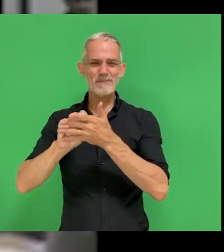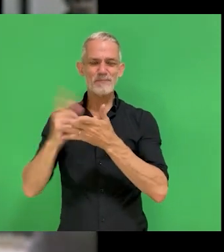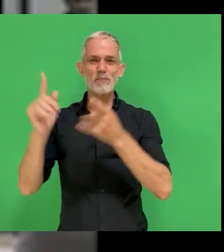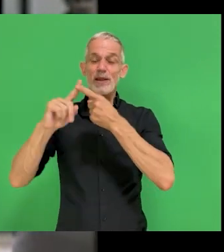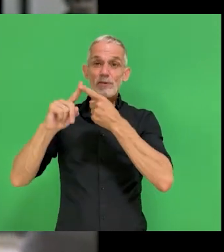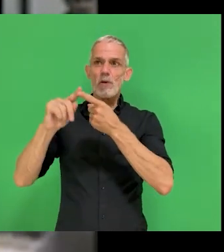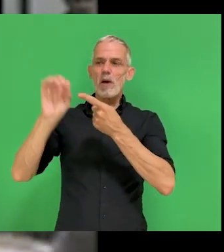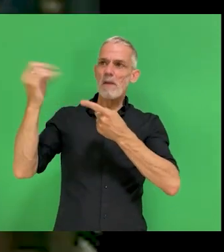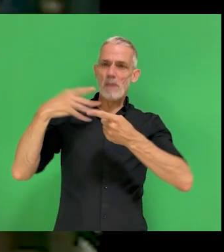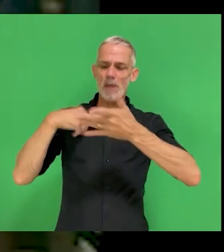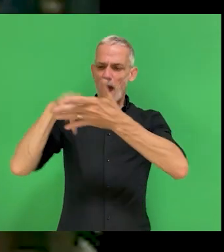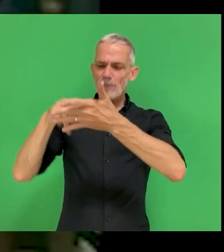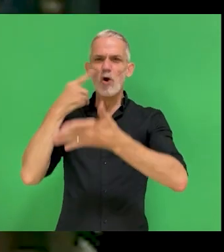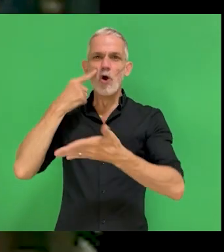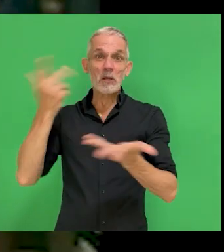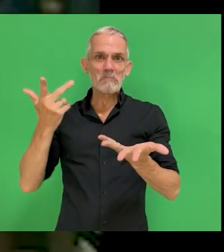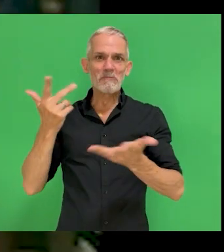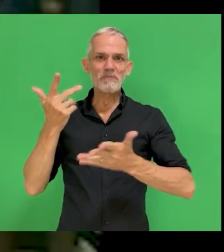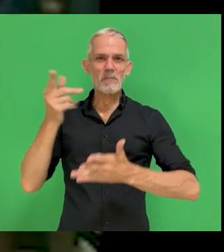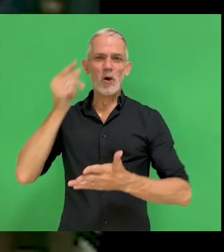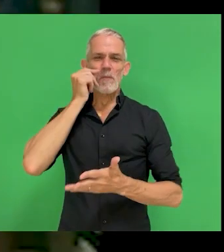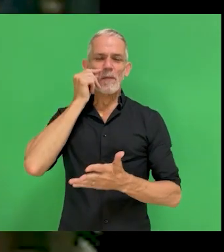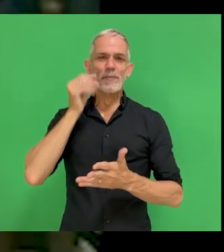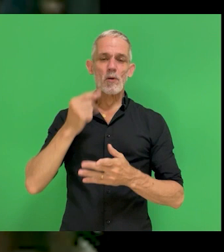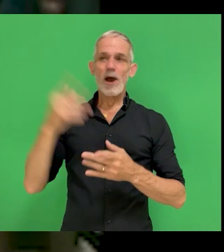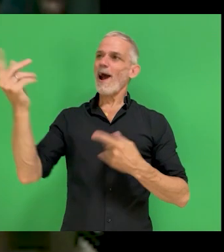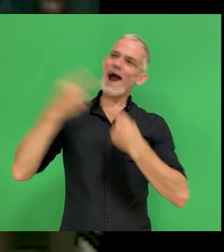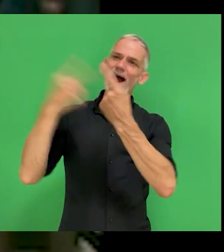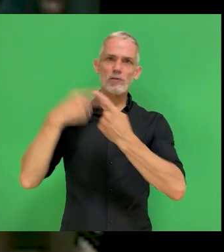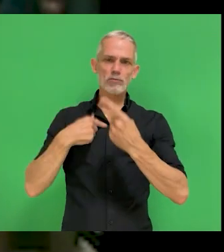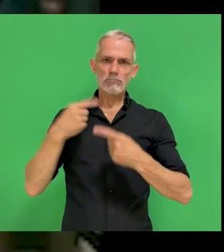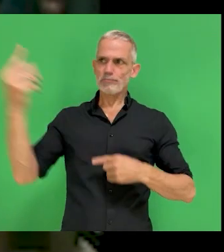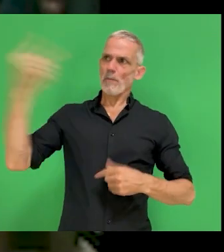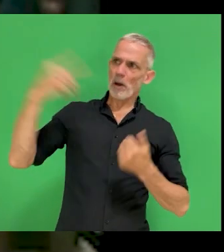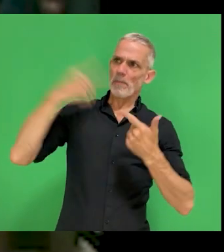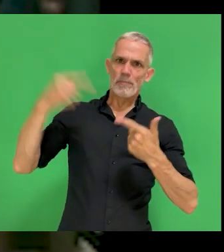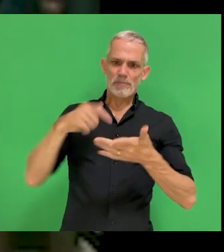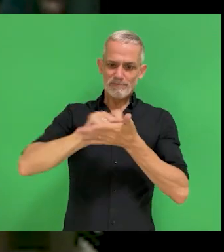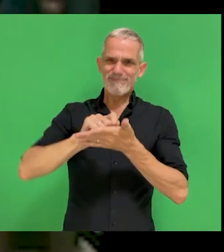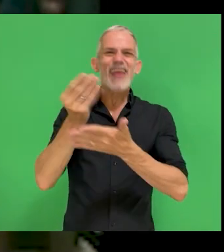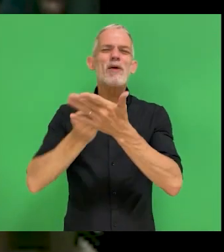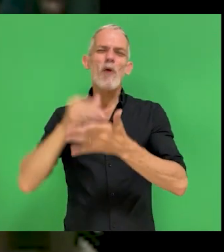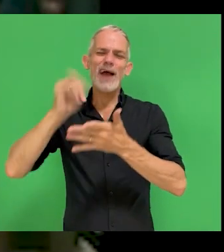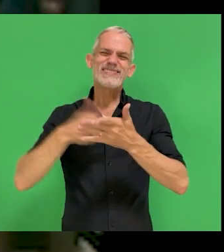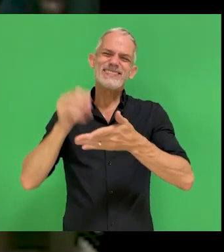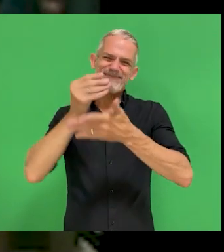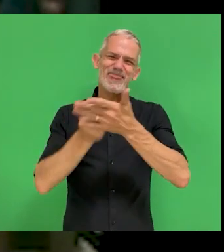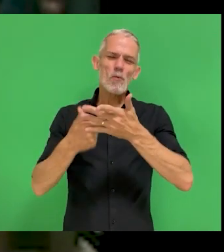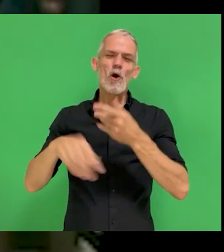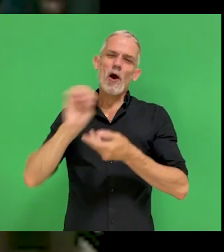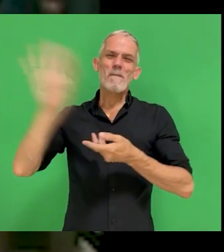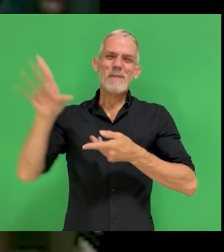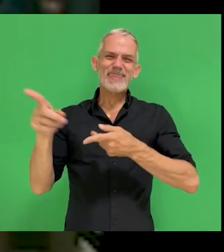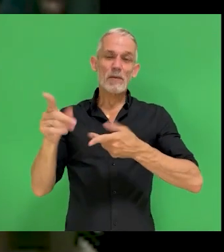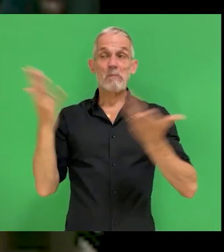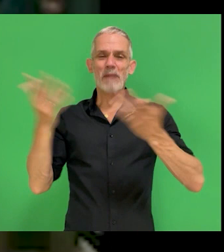relación epistolar que yo tenía, que ni siquiera era de ida y vuelta, porque yo no podía escribir, sí podía dibujar, y le mandaba dibujos que